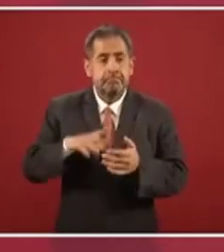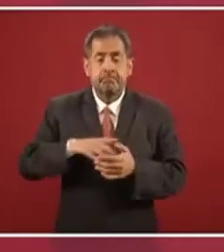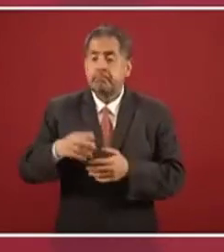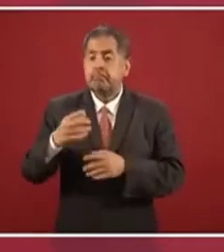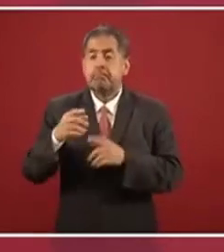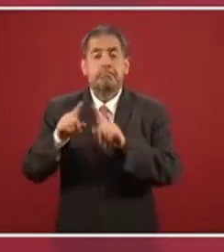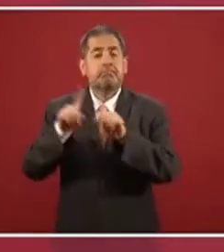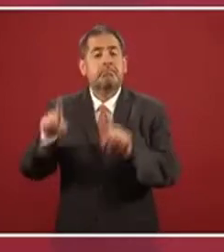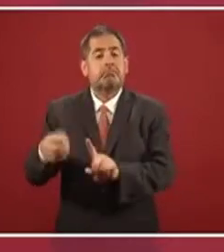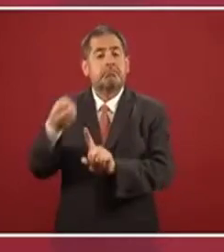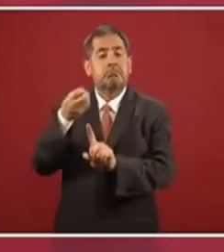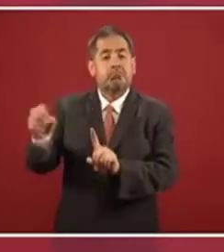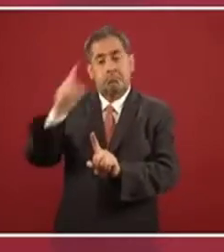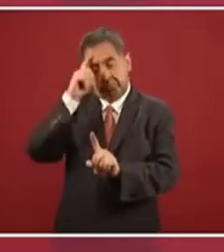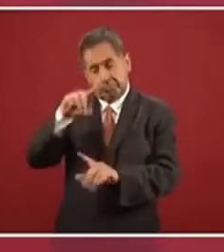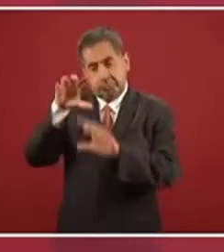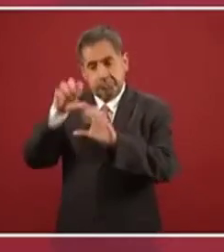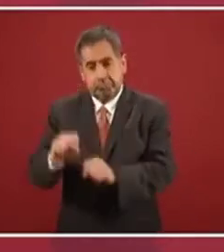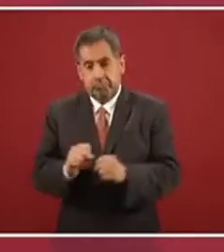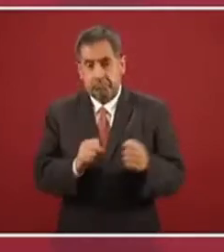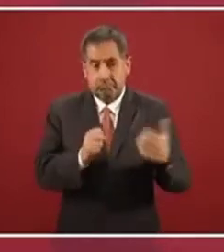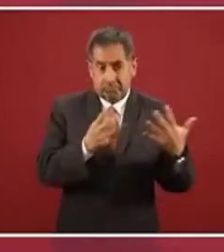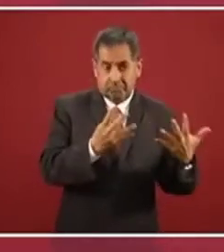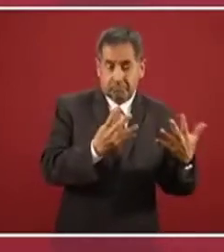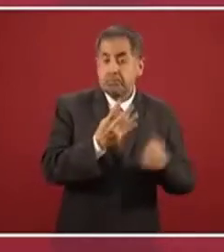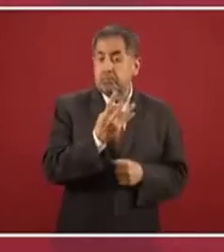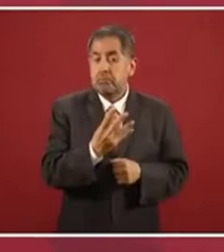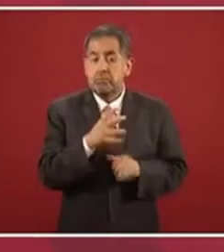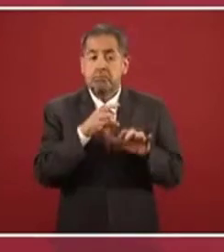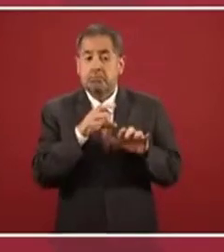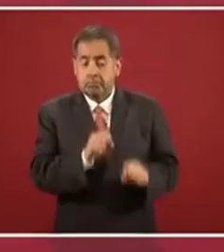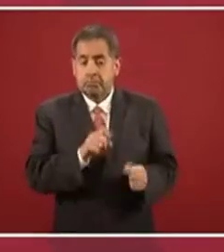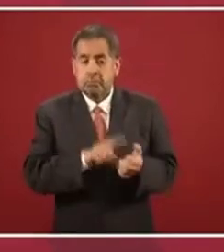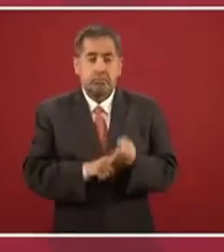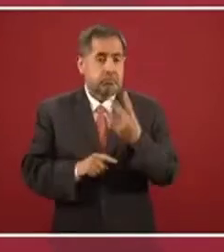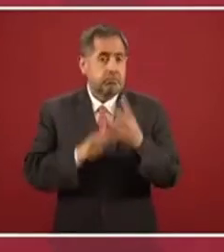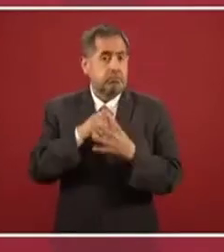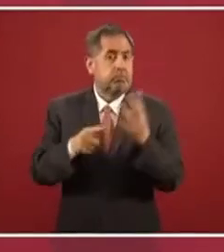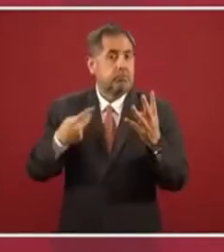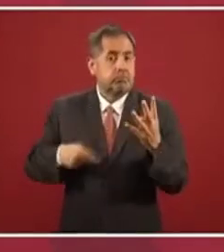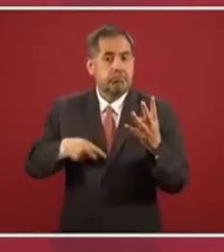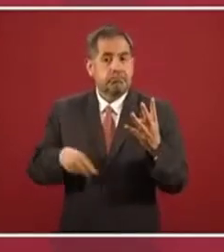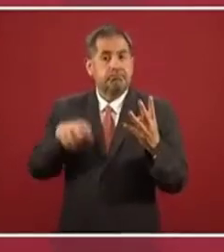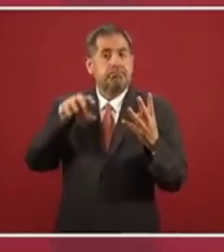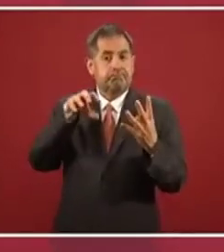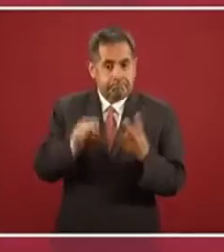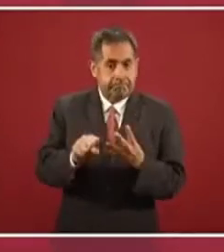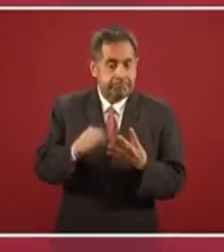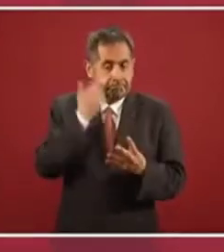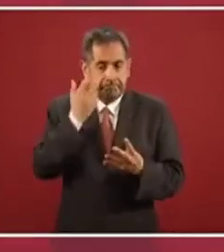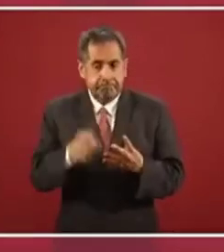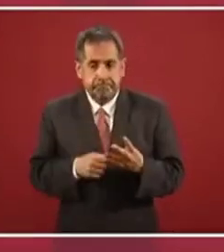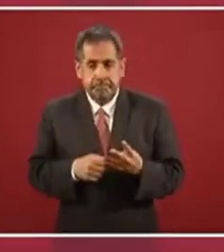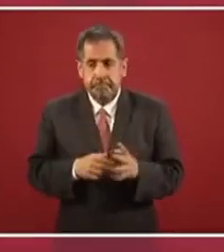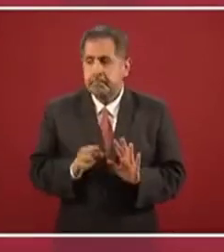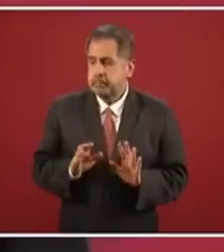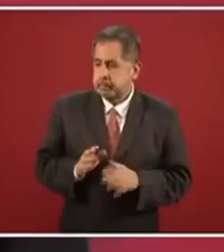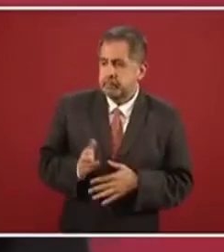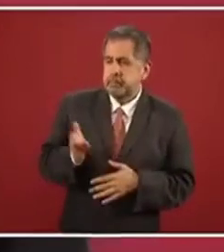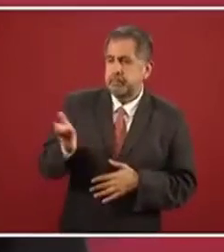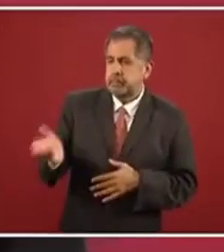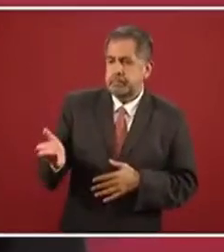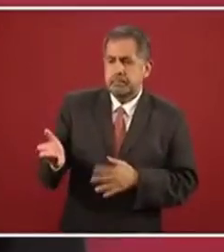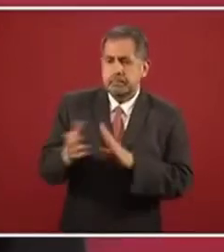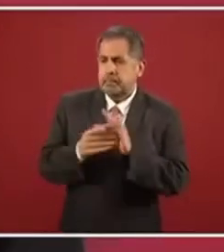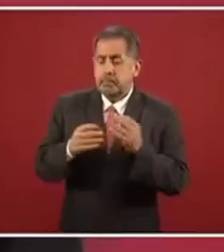aprehensión contra 4 de los 9 en cuestión que están ahí en la embajada. Nosotros hemos solicitado salvoconducto